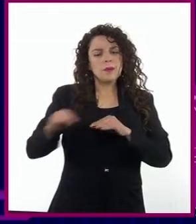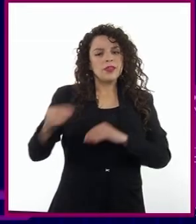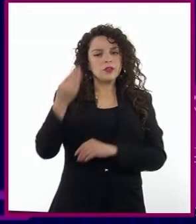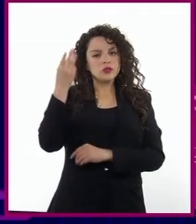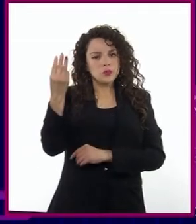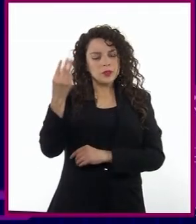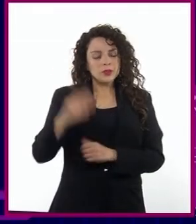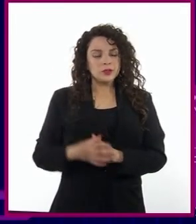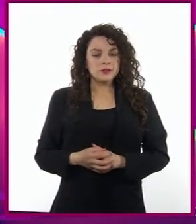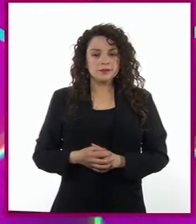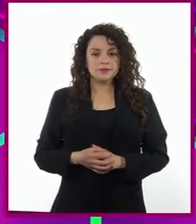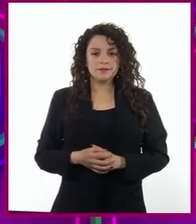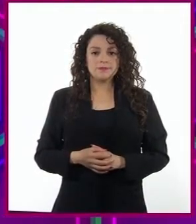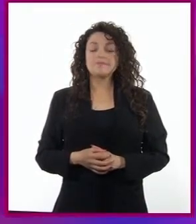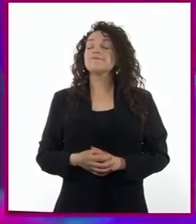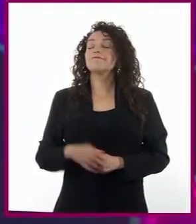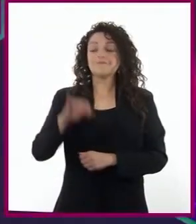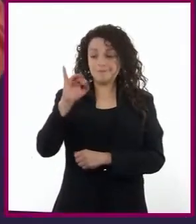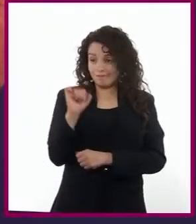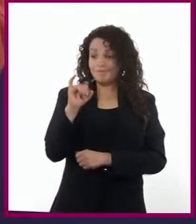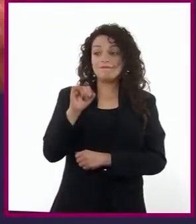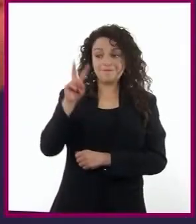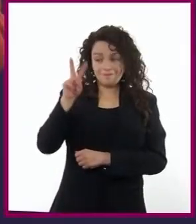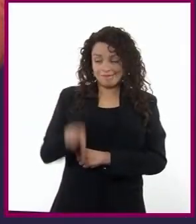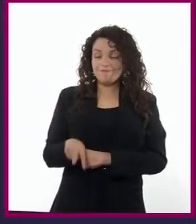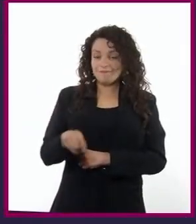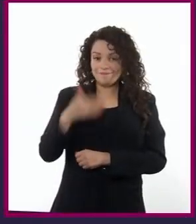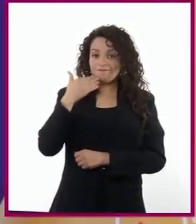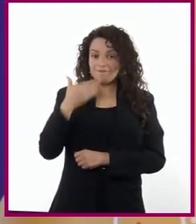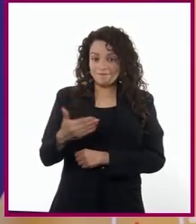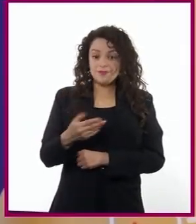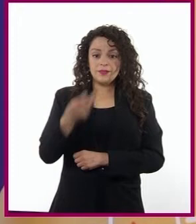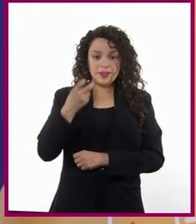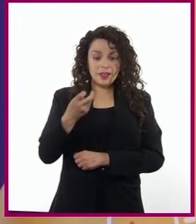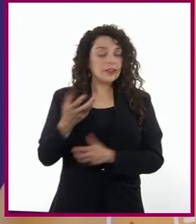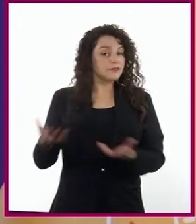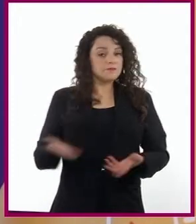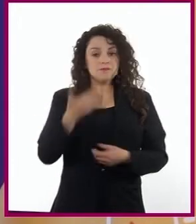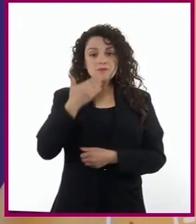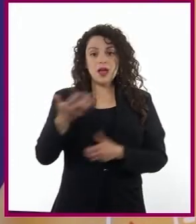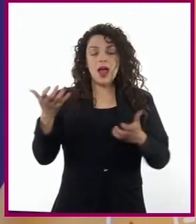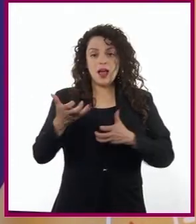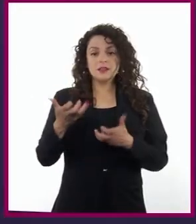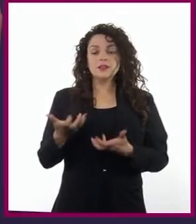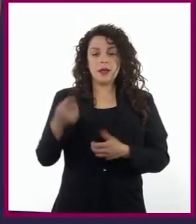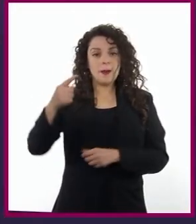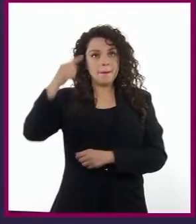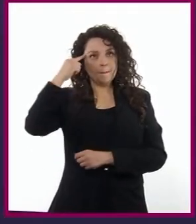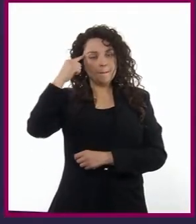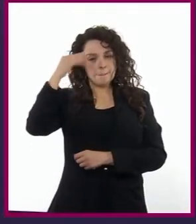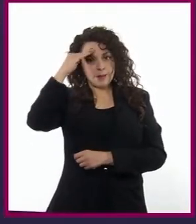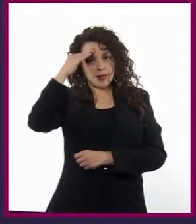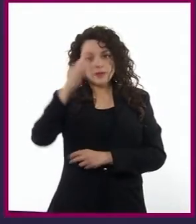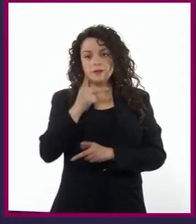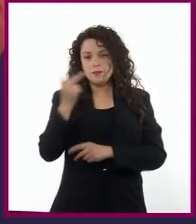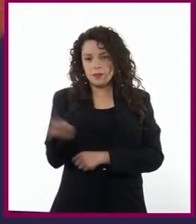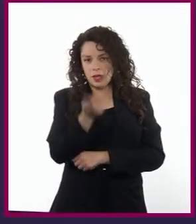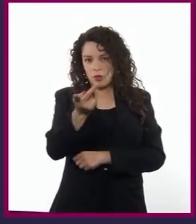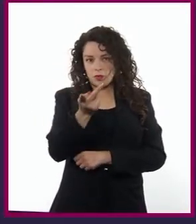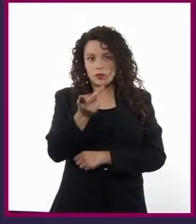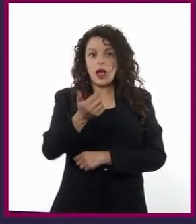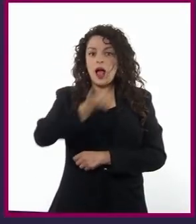3.835.2 metros cúbicos. Así es, Leslie. Esto da pie a la realización de la siguiente pregunta. Alumnas y